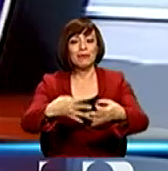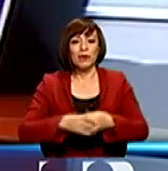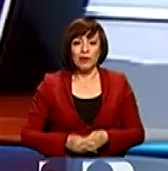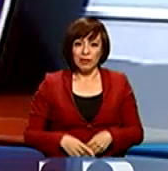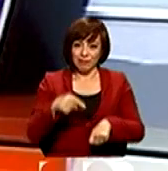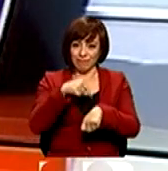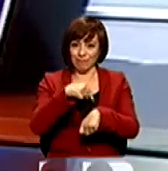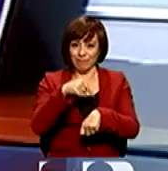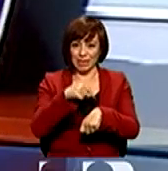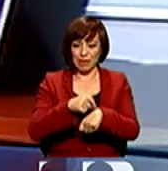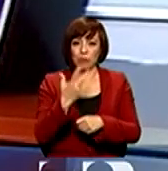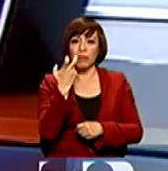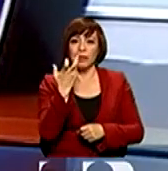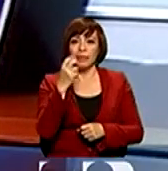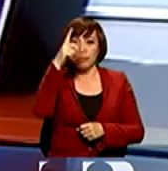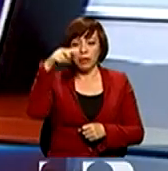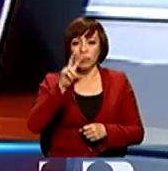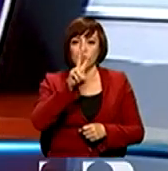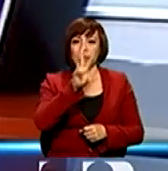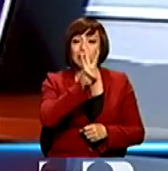quedó en